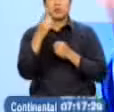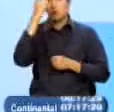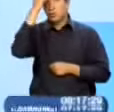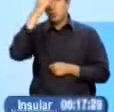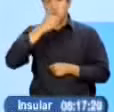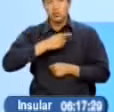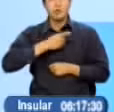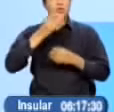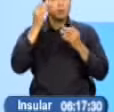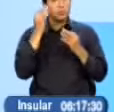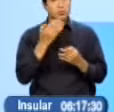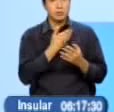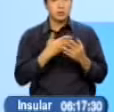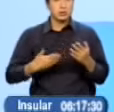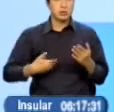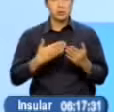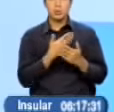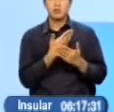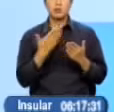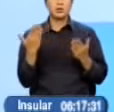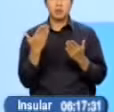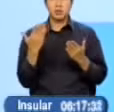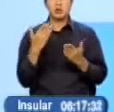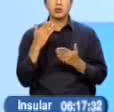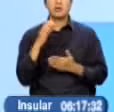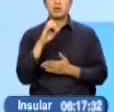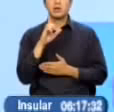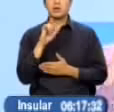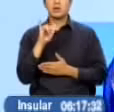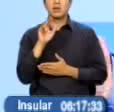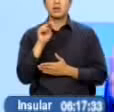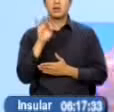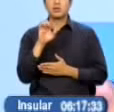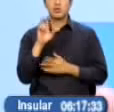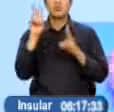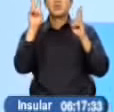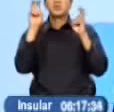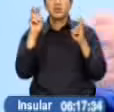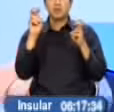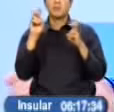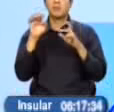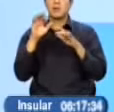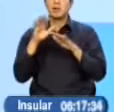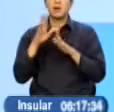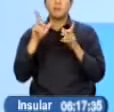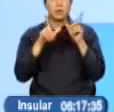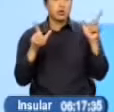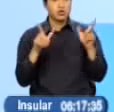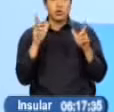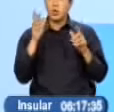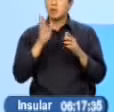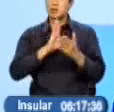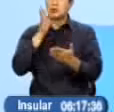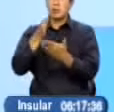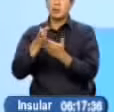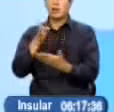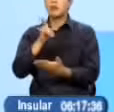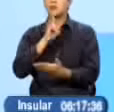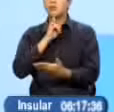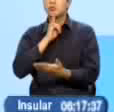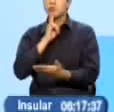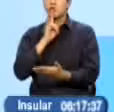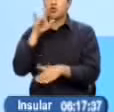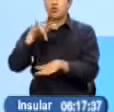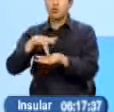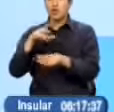ejecutivas durante la presidencia de bill clinton con la famosa política de pies secos-pies mojados nosotros